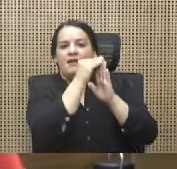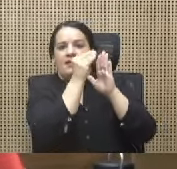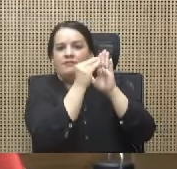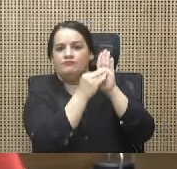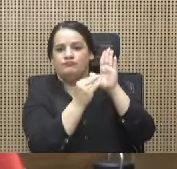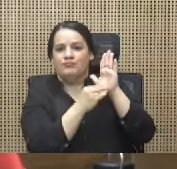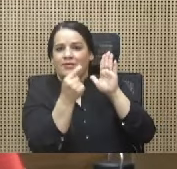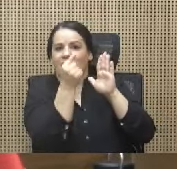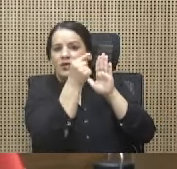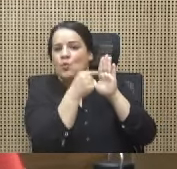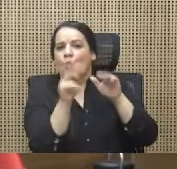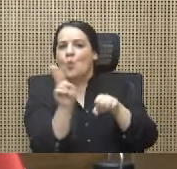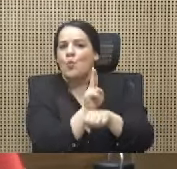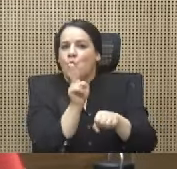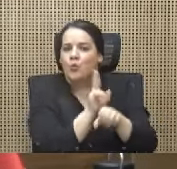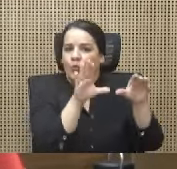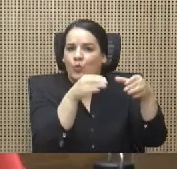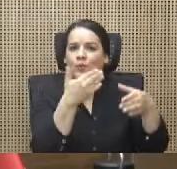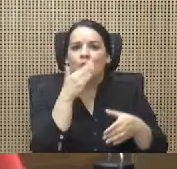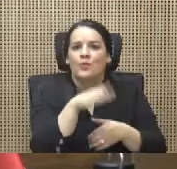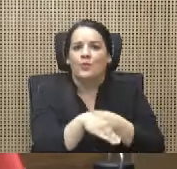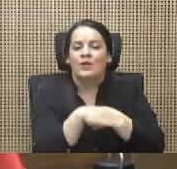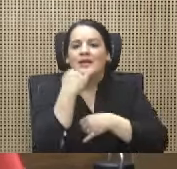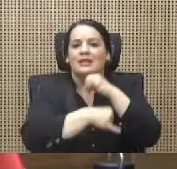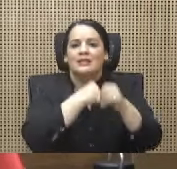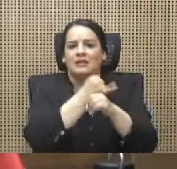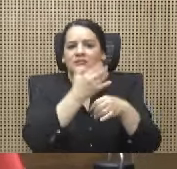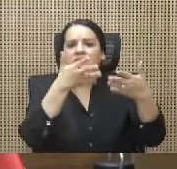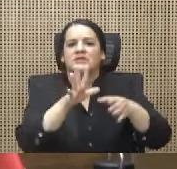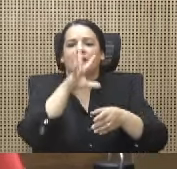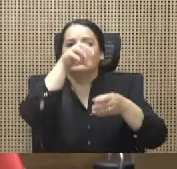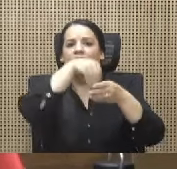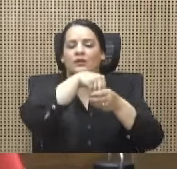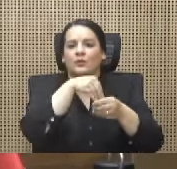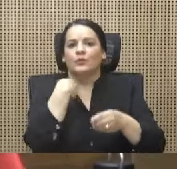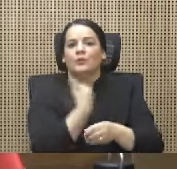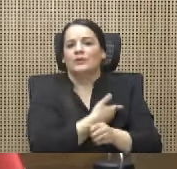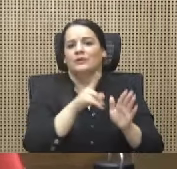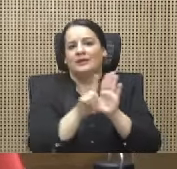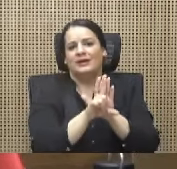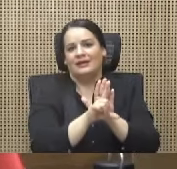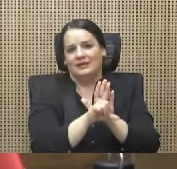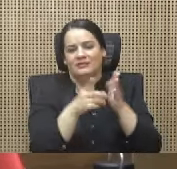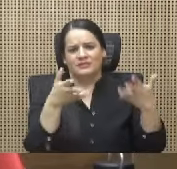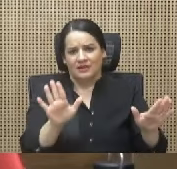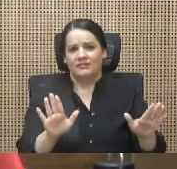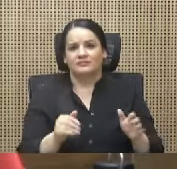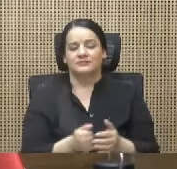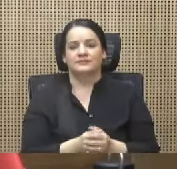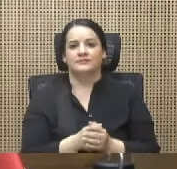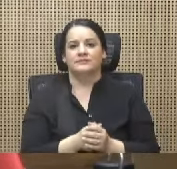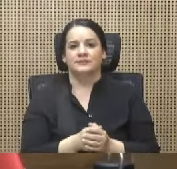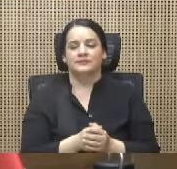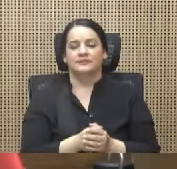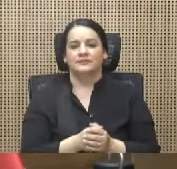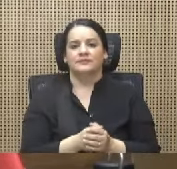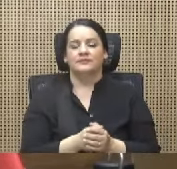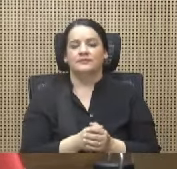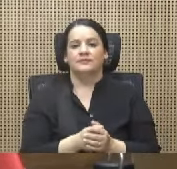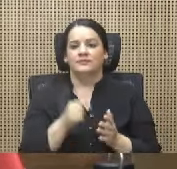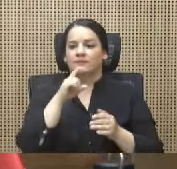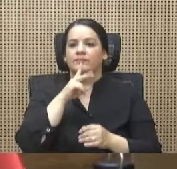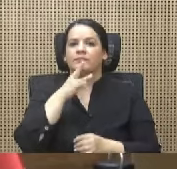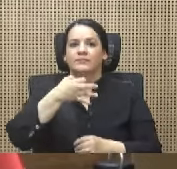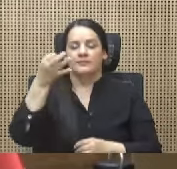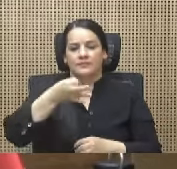utiliza delincuencia organizada transnacional. Ya está dentro de nuestro marco jurídico. Entonces,